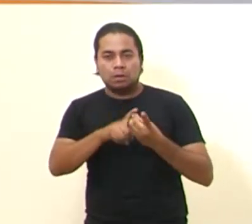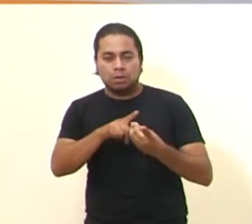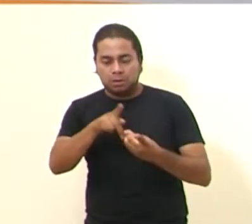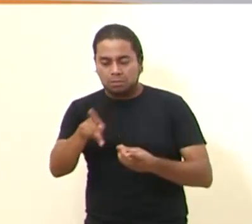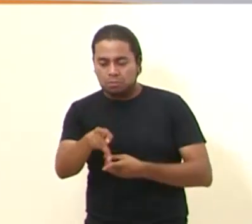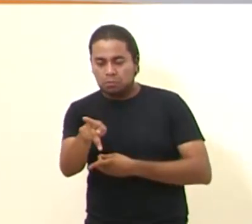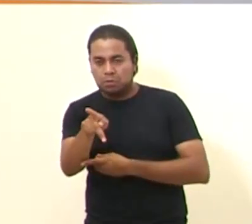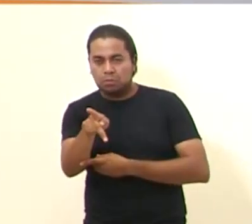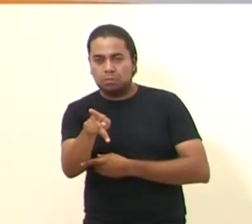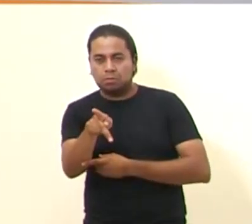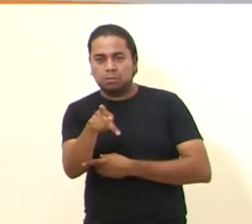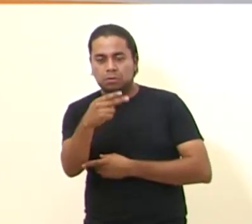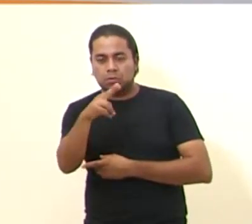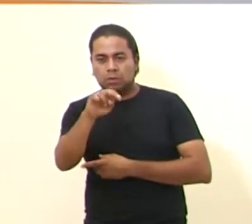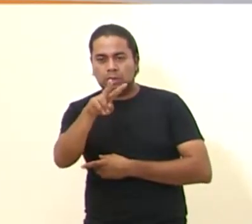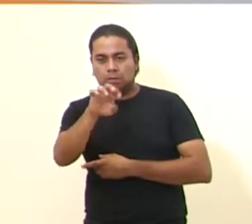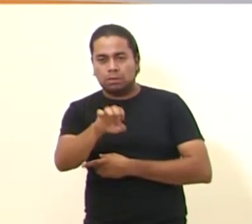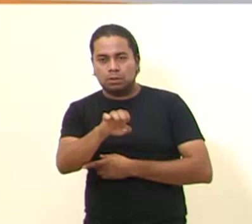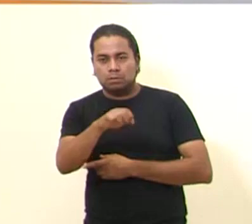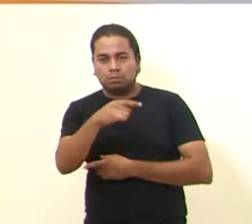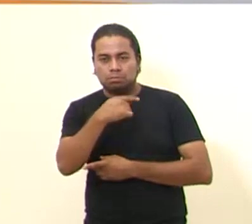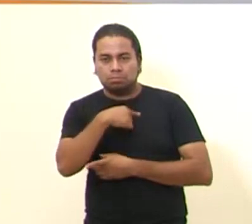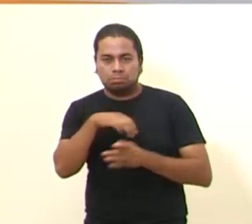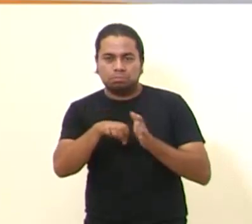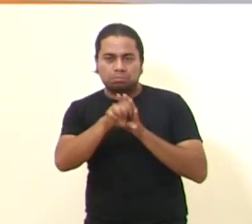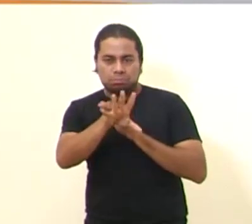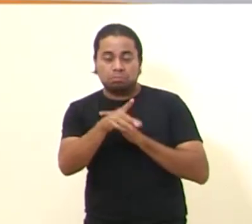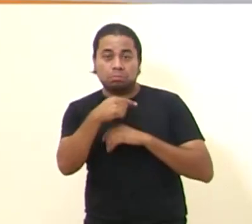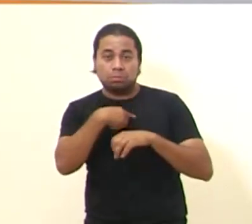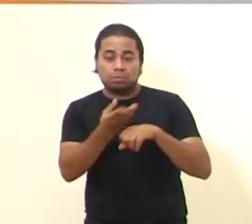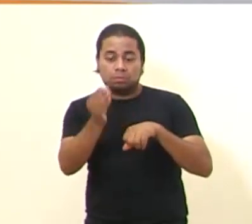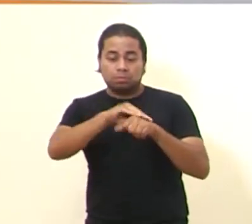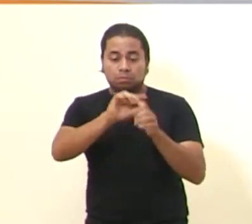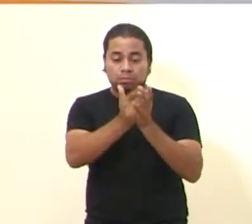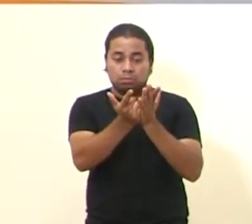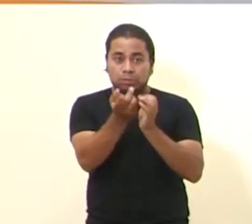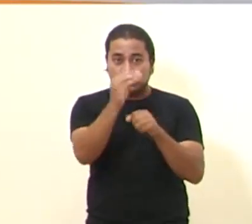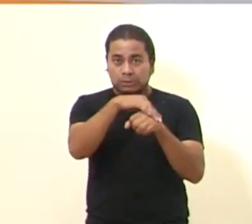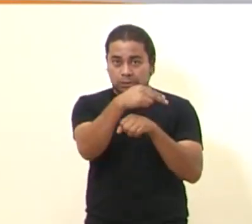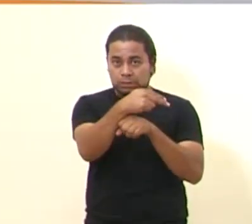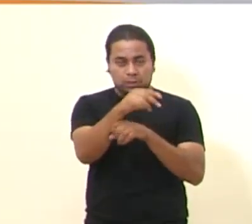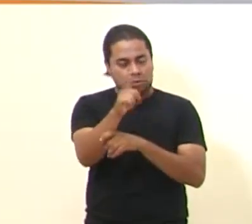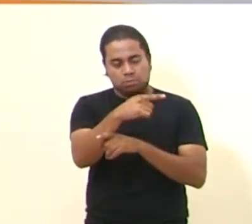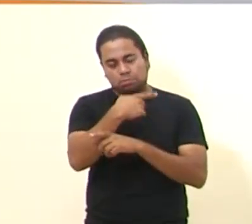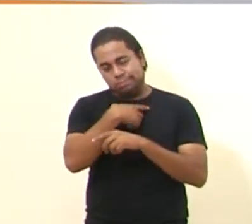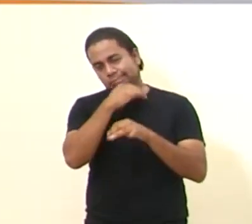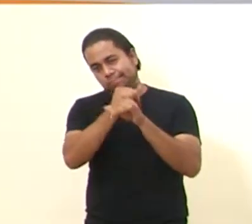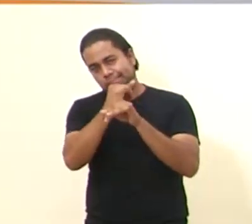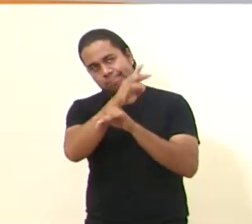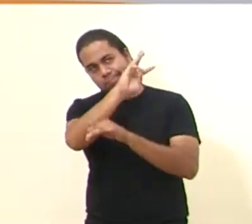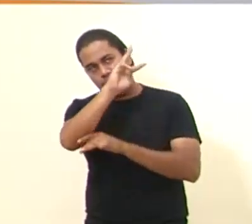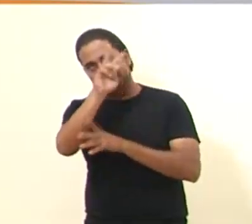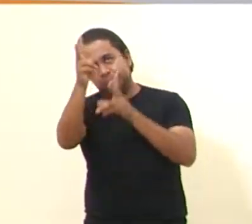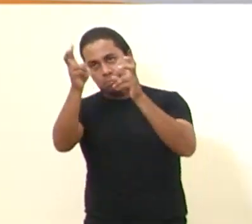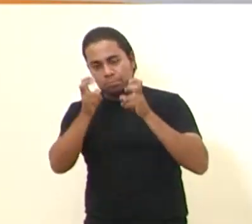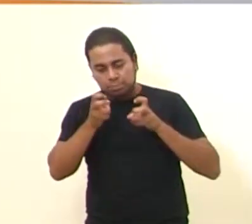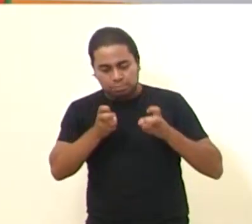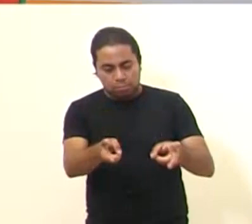Guabe. Entonces aquí, en vez de escribir el nombre del libro, escribí la dirección